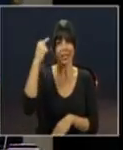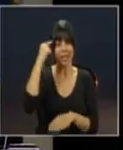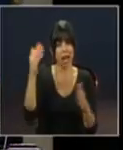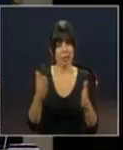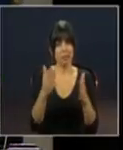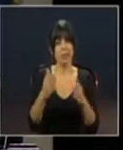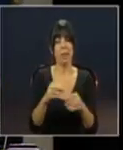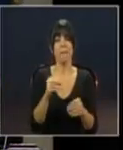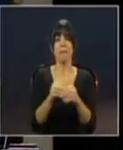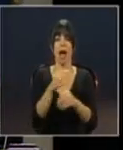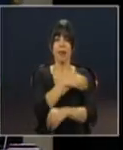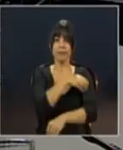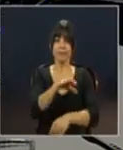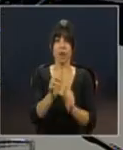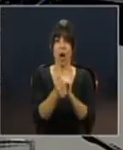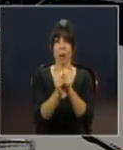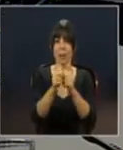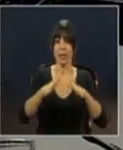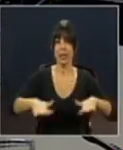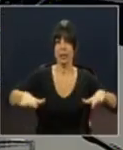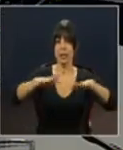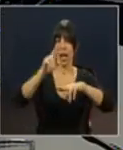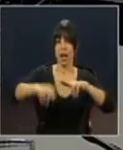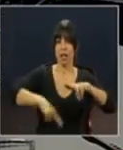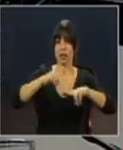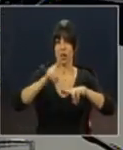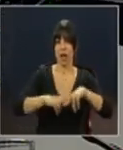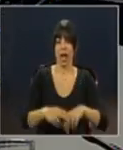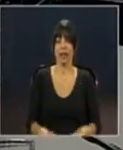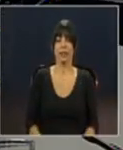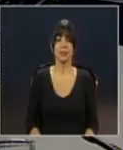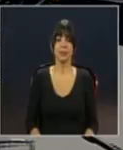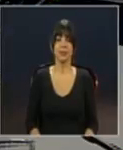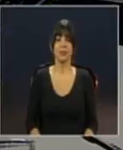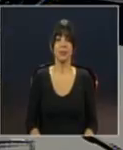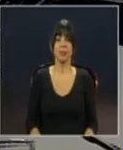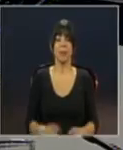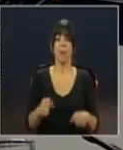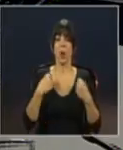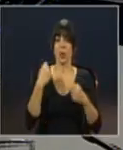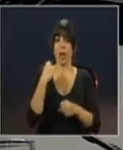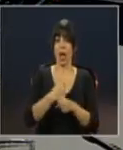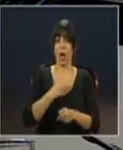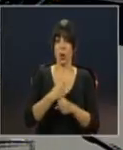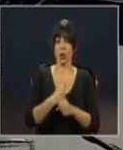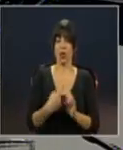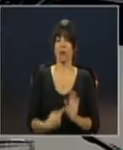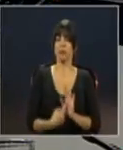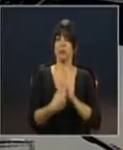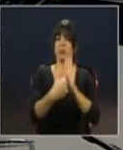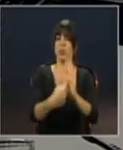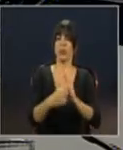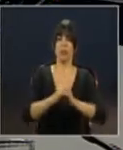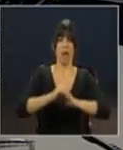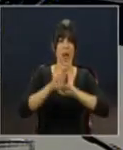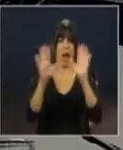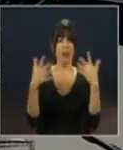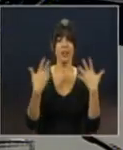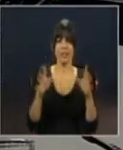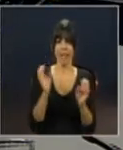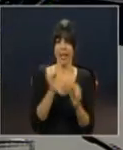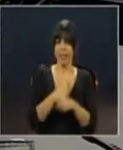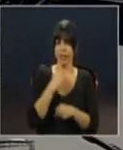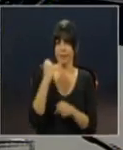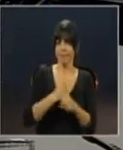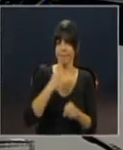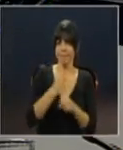la competitividad nacional. El Poder Ejecutivo demuestra fehacientemente que ha hecho la tarea,